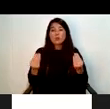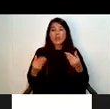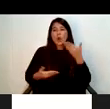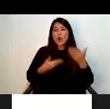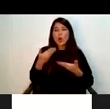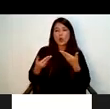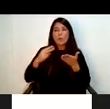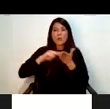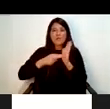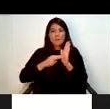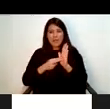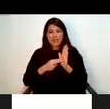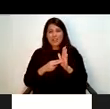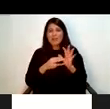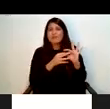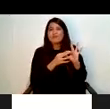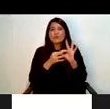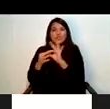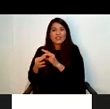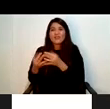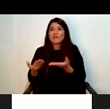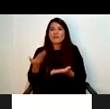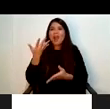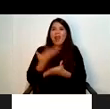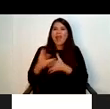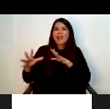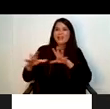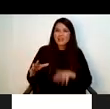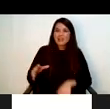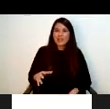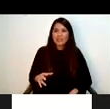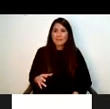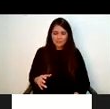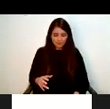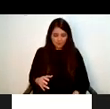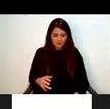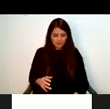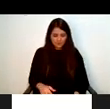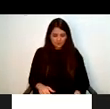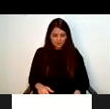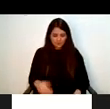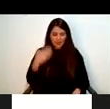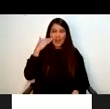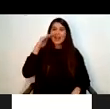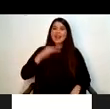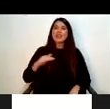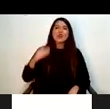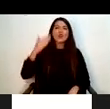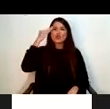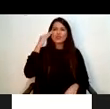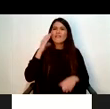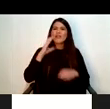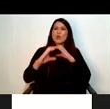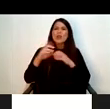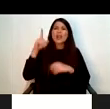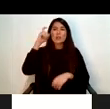se dan porque, no sé, presentamos una actividad y a lo mejor el niño, por un lado, no sabe comunicar de que eso está muy difícil